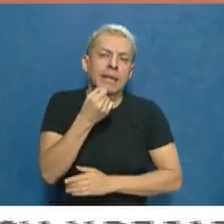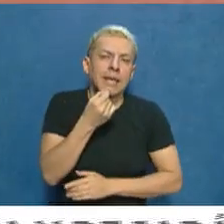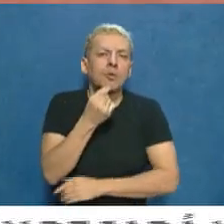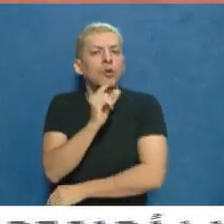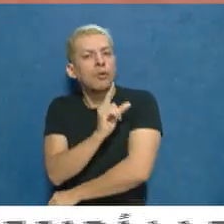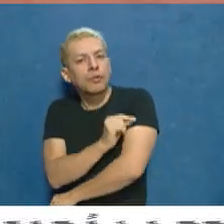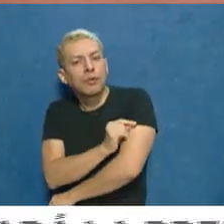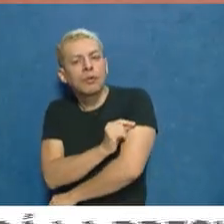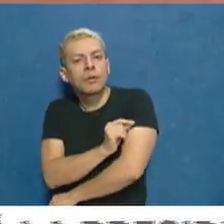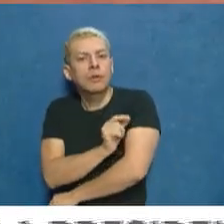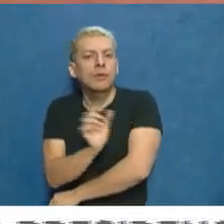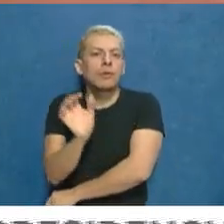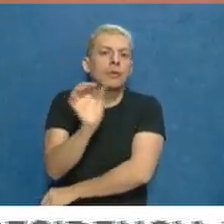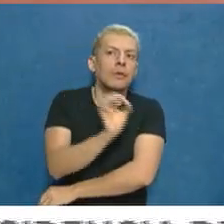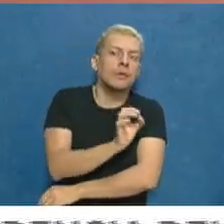dolor